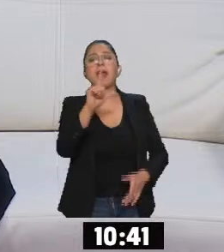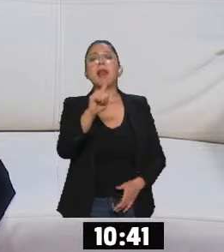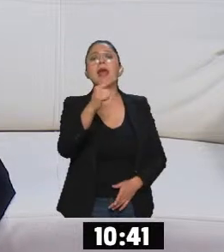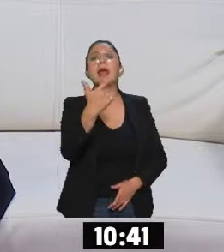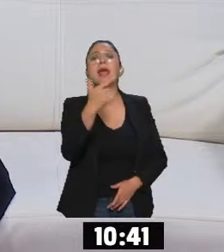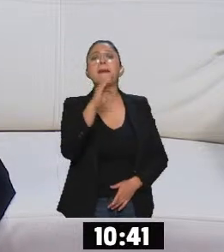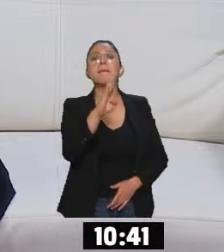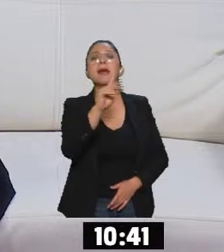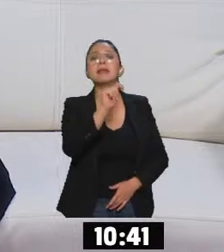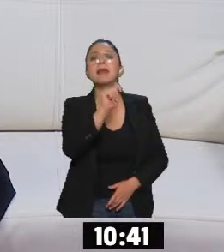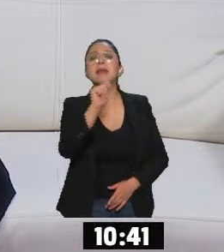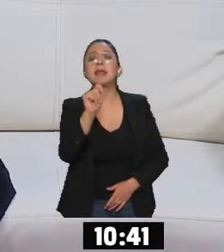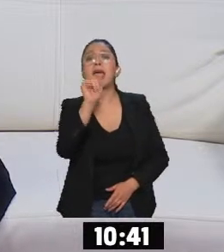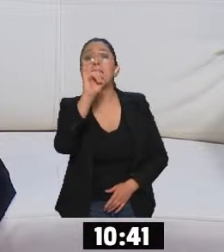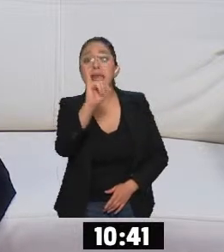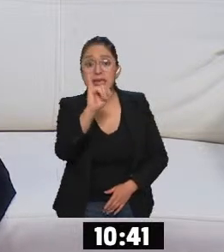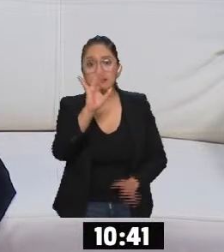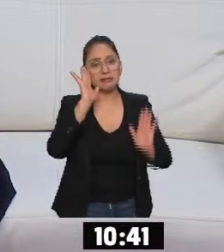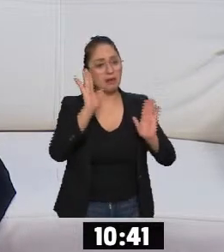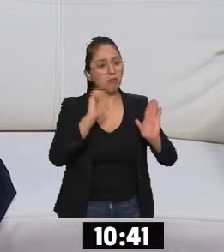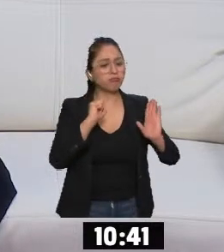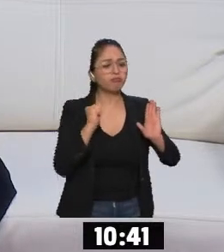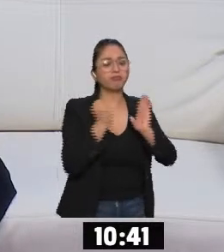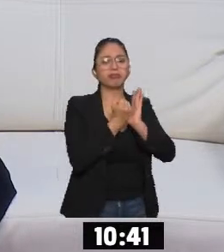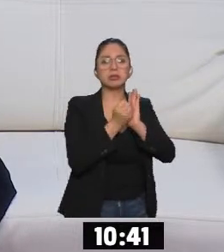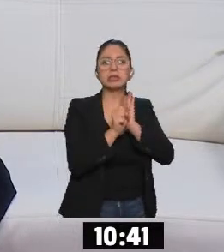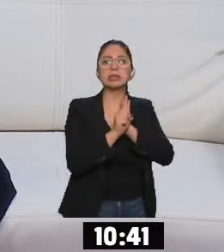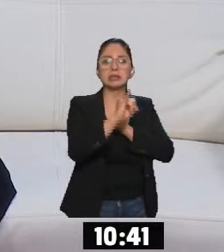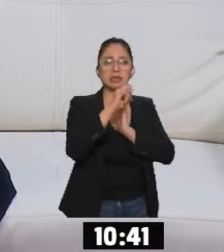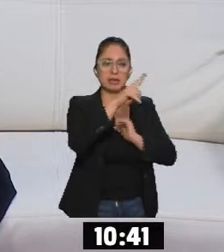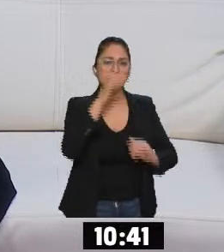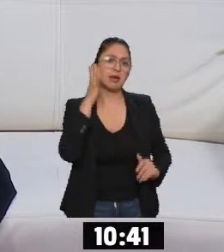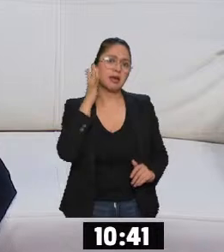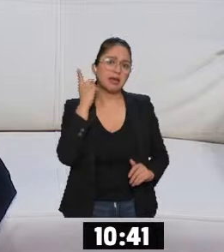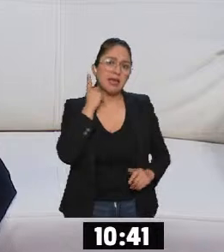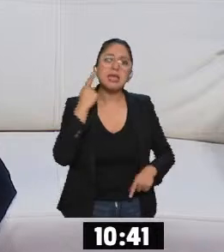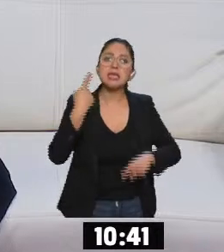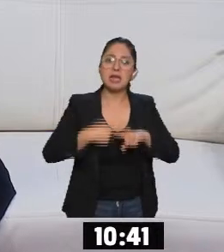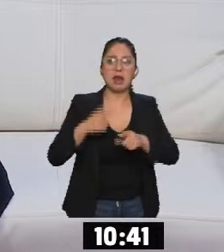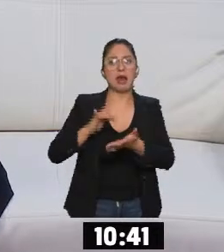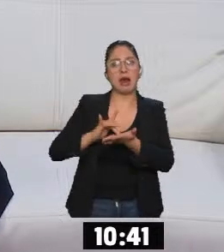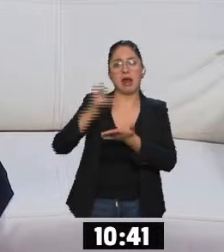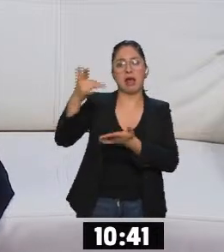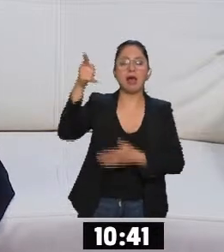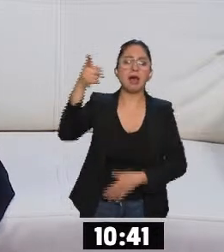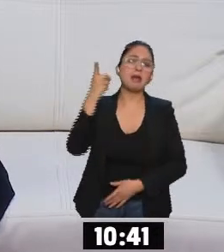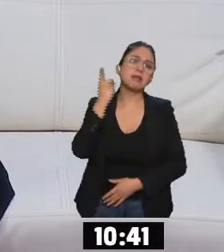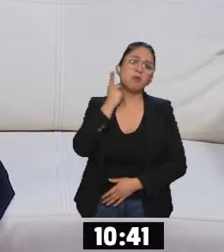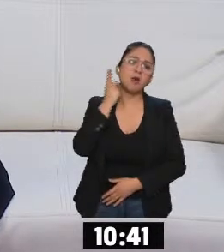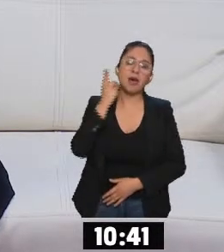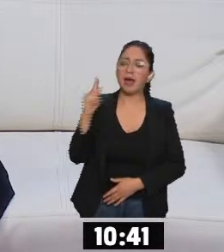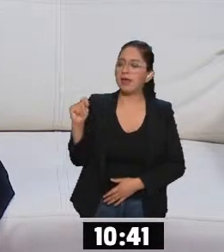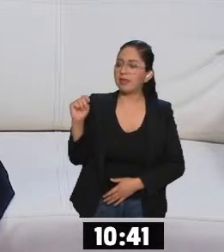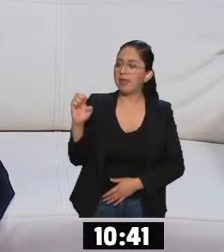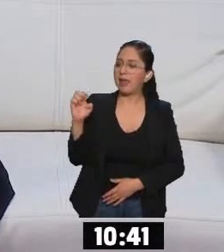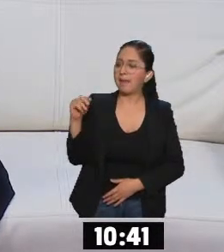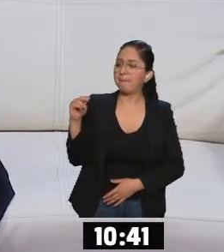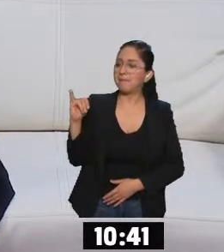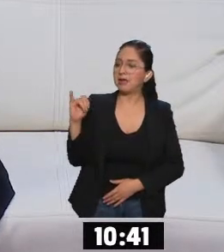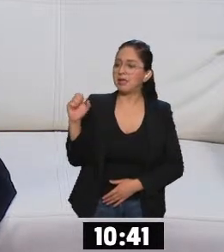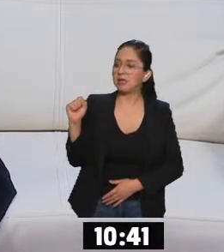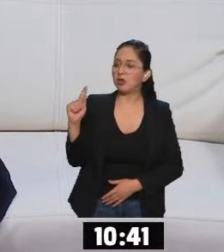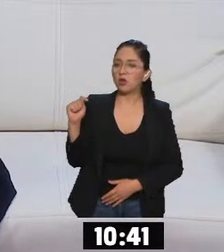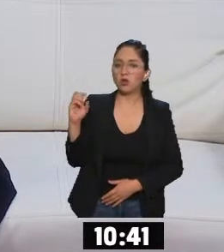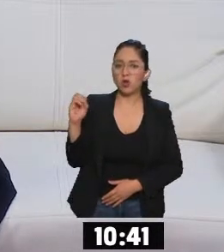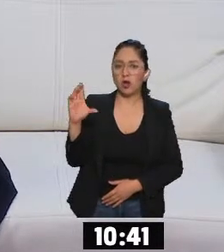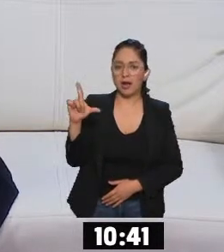se acaba de aprobar en el Congreso, gracias a nuestro diputado Temístocles Villanueva, que también es de la diversidad sexual, al igual